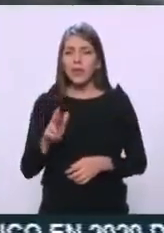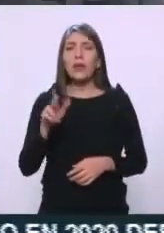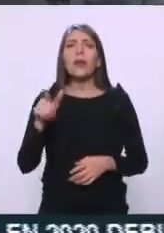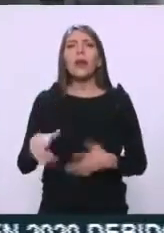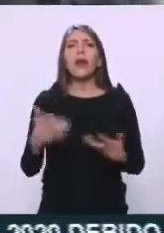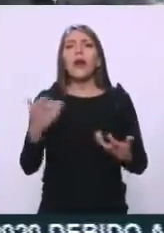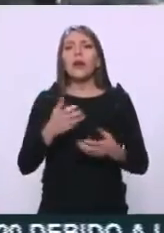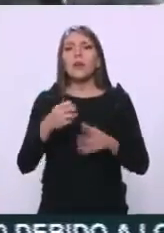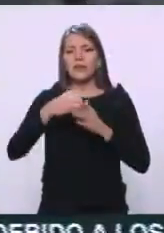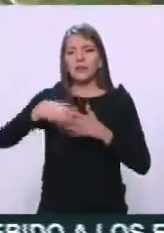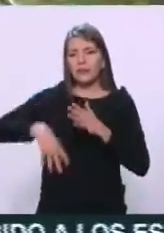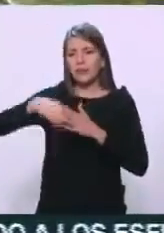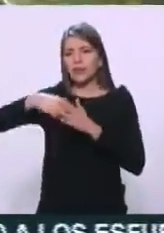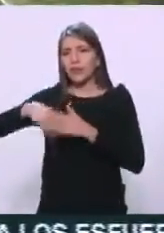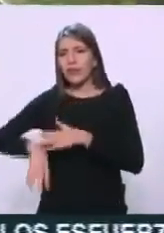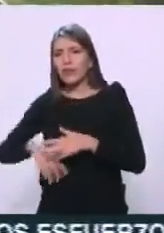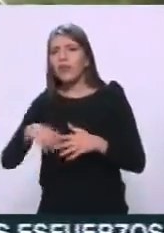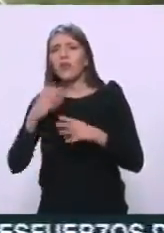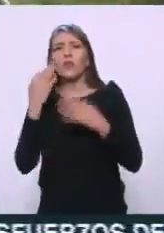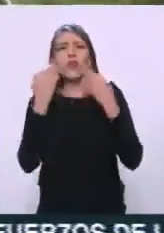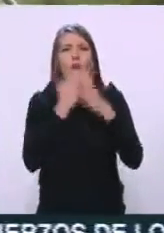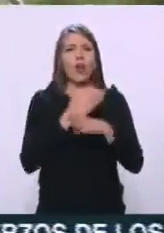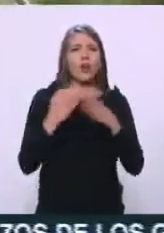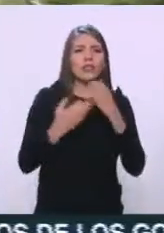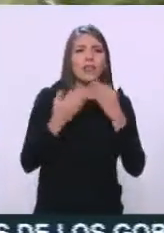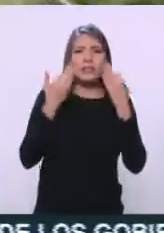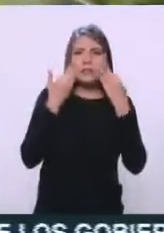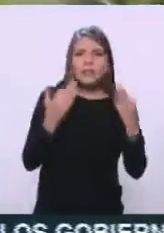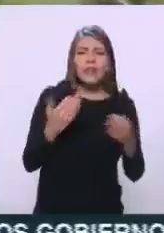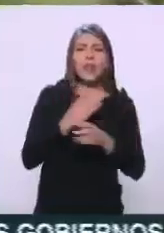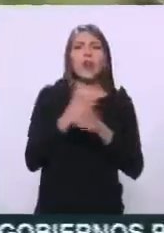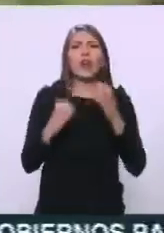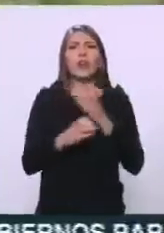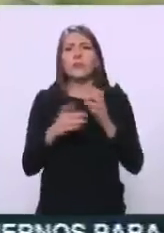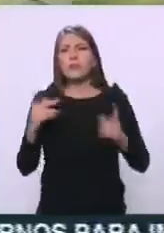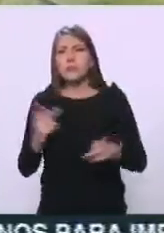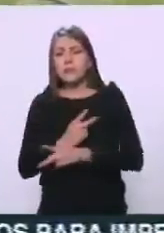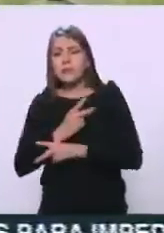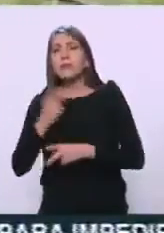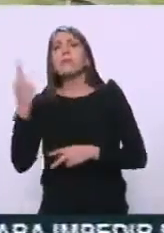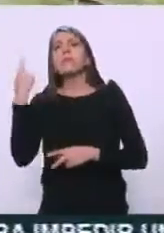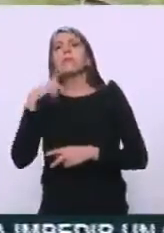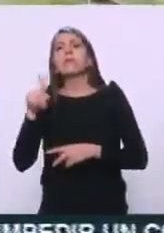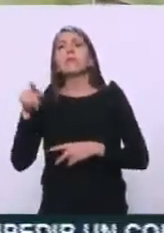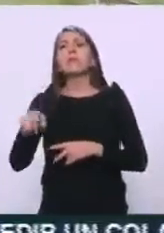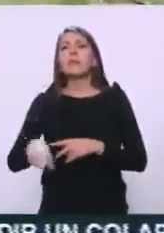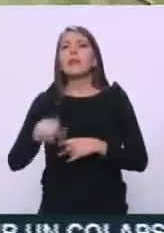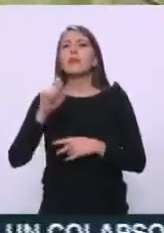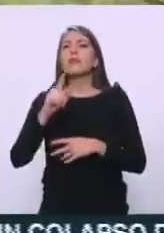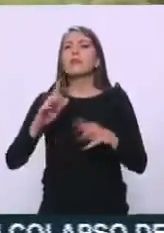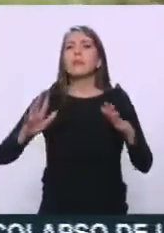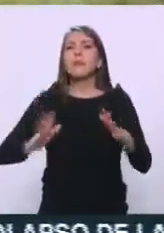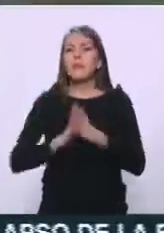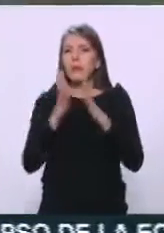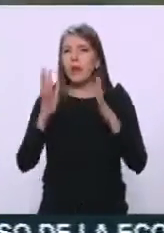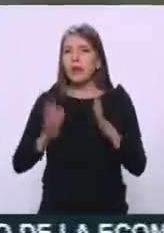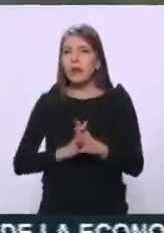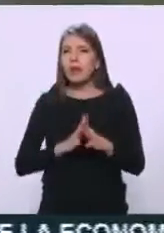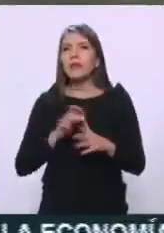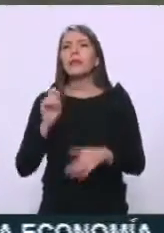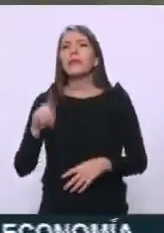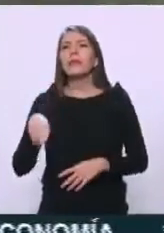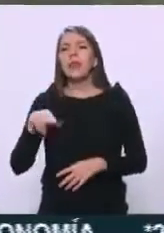evidencias, para falsear hechos, para limitar la participación que en este caso tuvo lo que podemos considerar